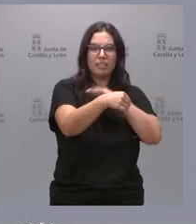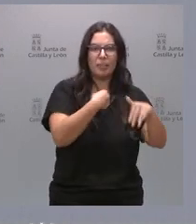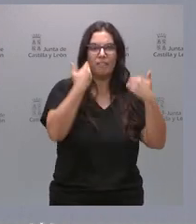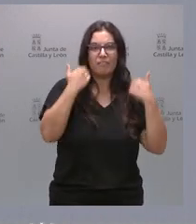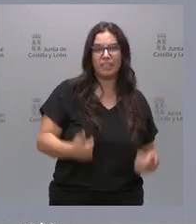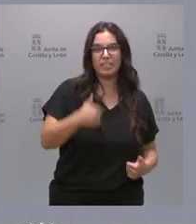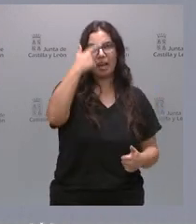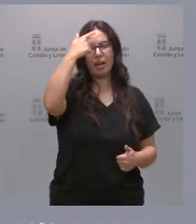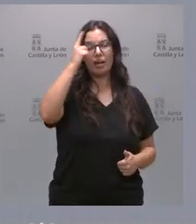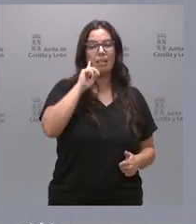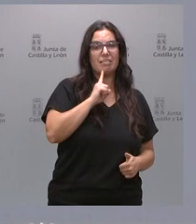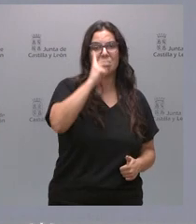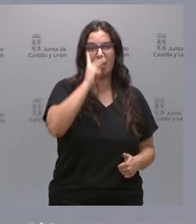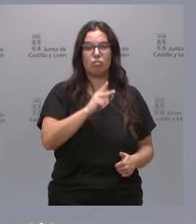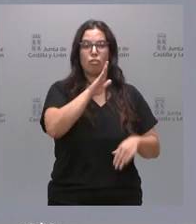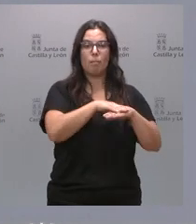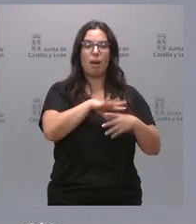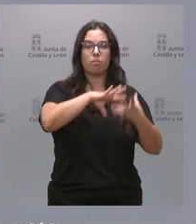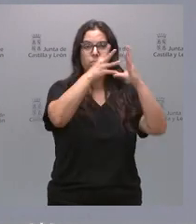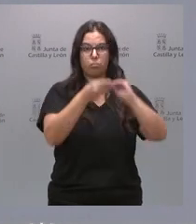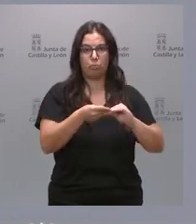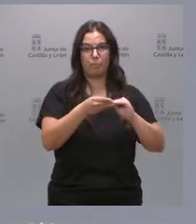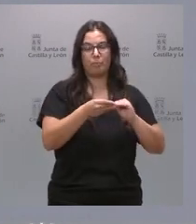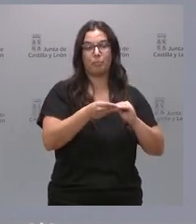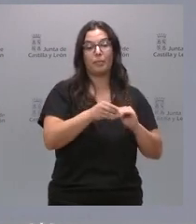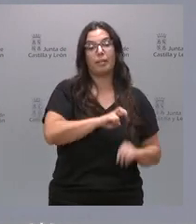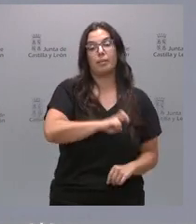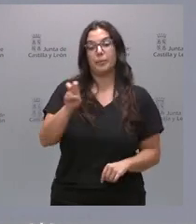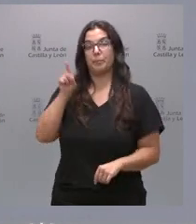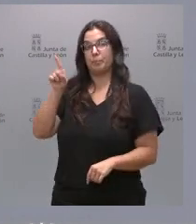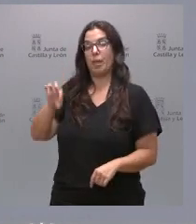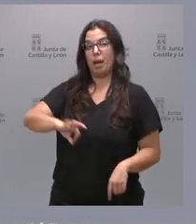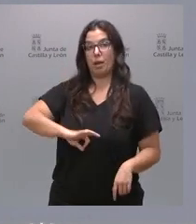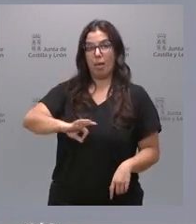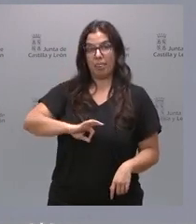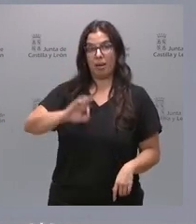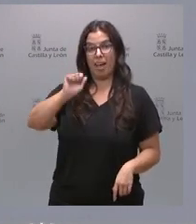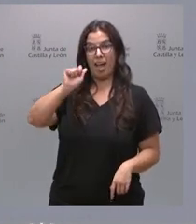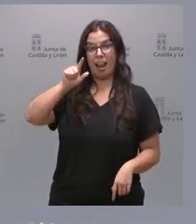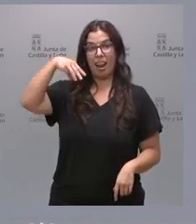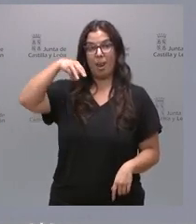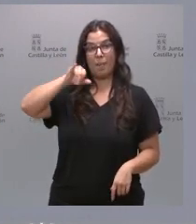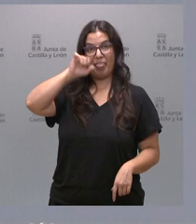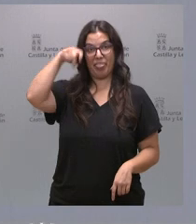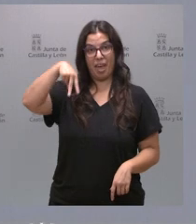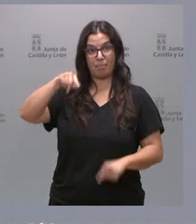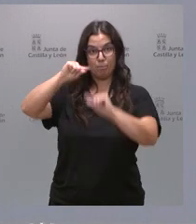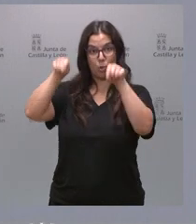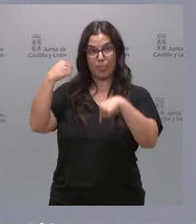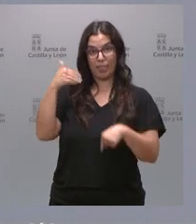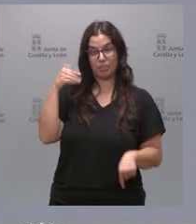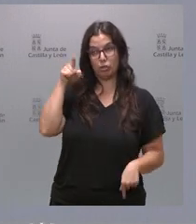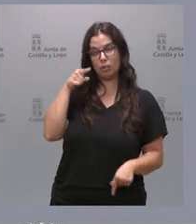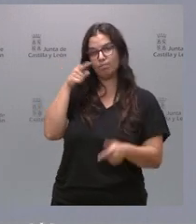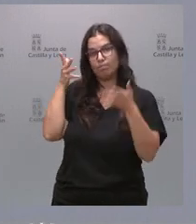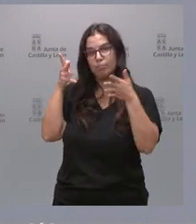como la habitabilidad de la estación de autobuses en el caso de autobuses de la localidad Soriana de Almazán se centra en